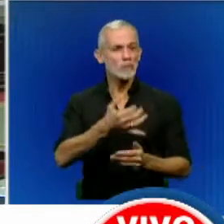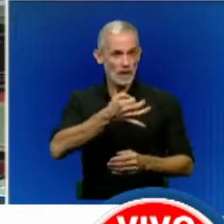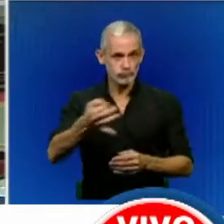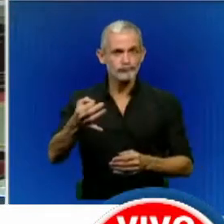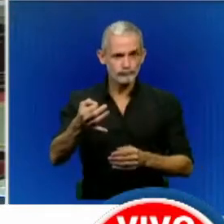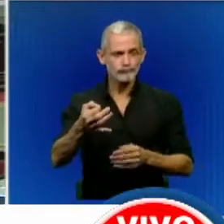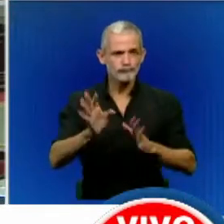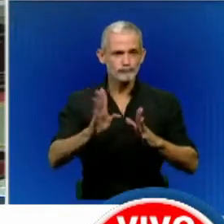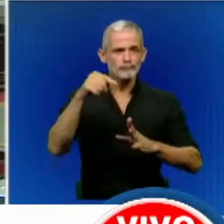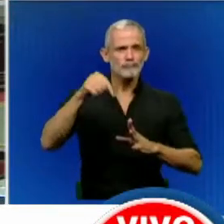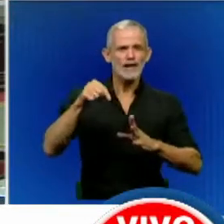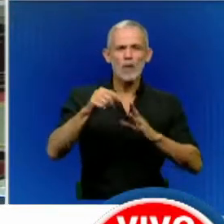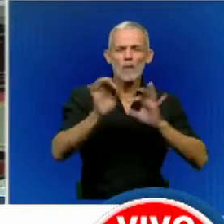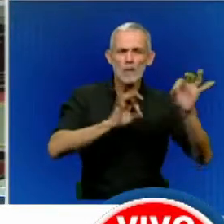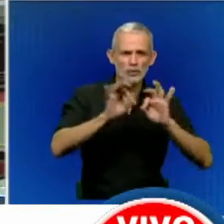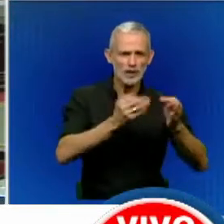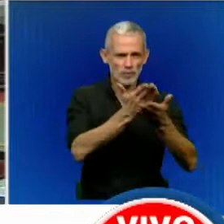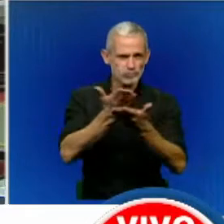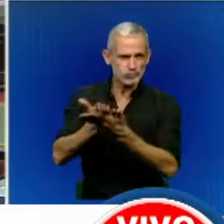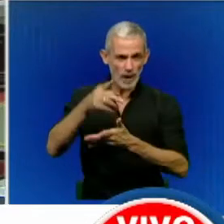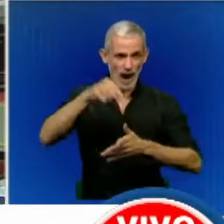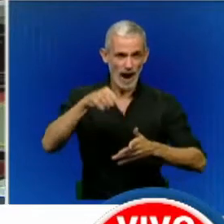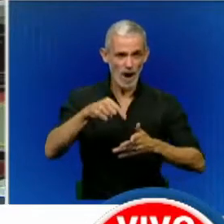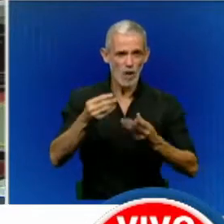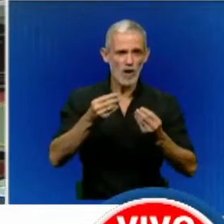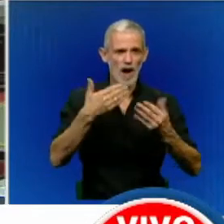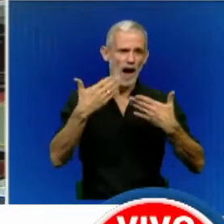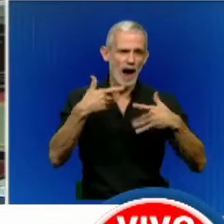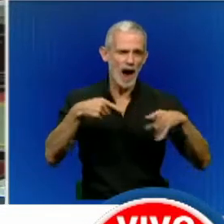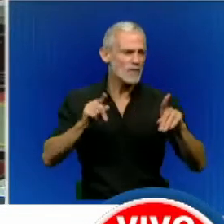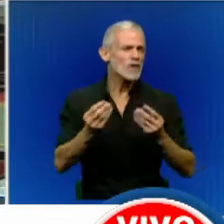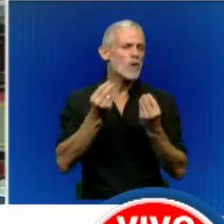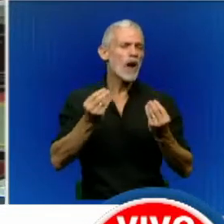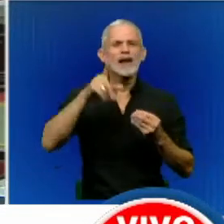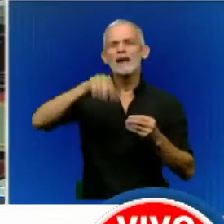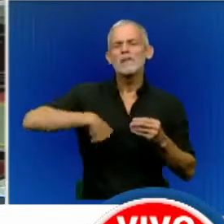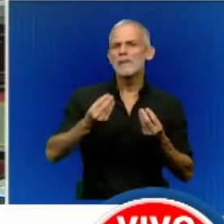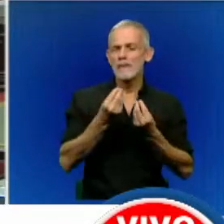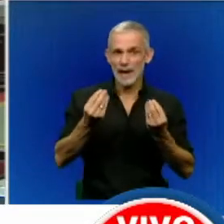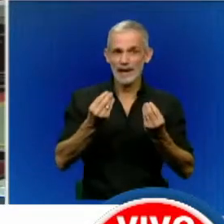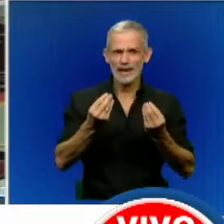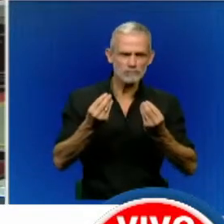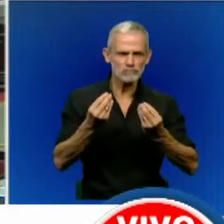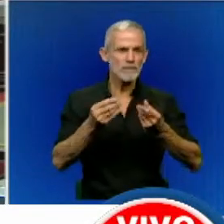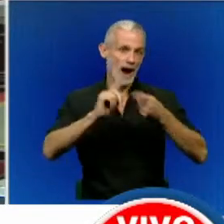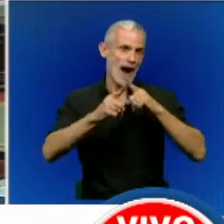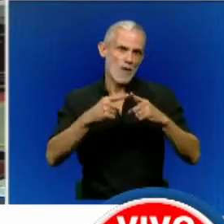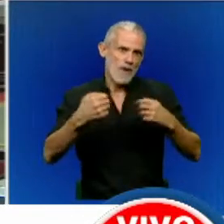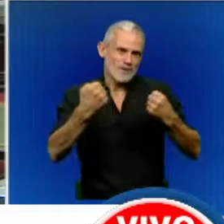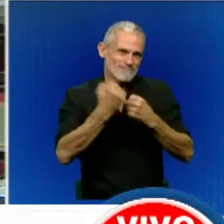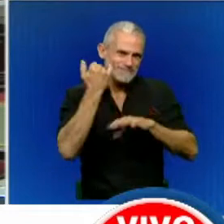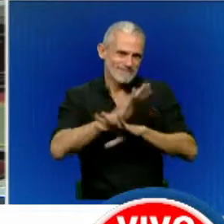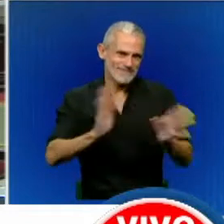Efectivamente, estos proyectos de ley que estamos tratando ahora son fruto o producto de un acuerdo